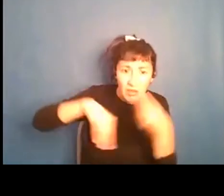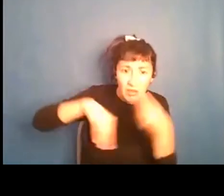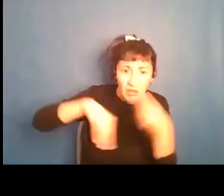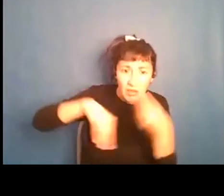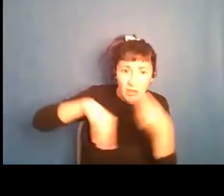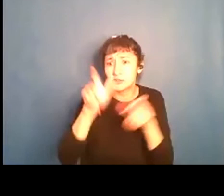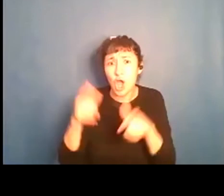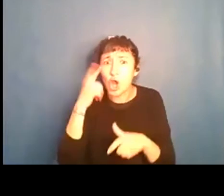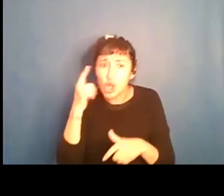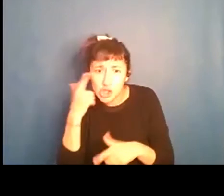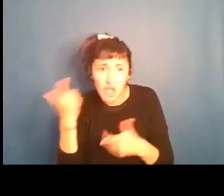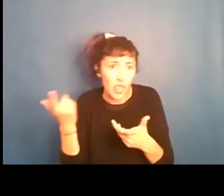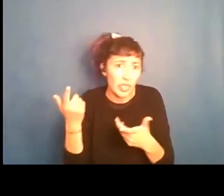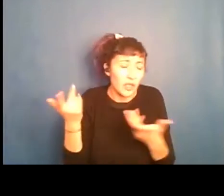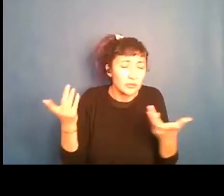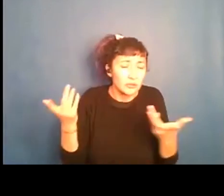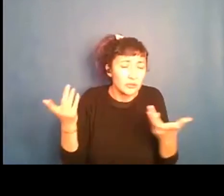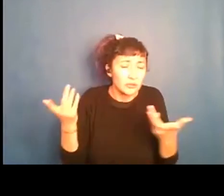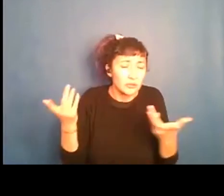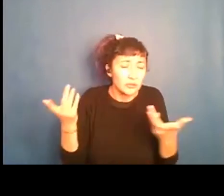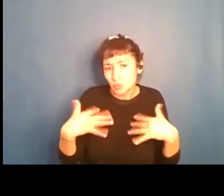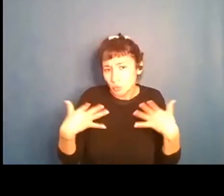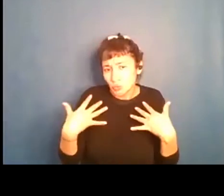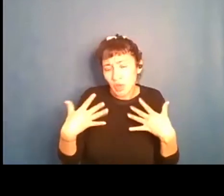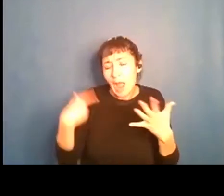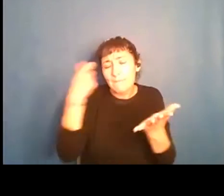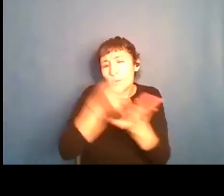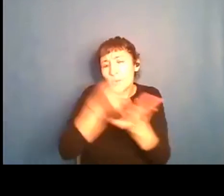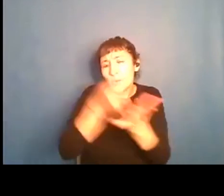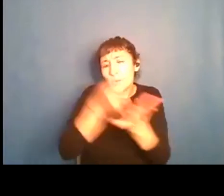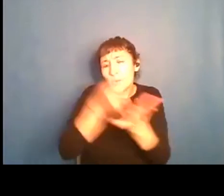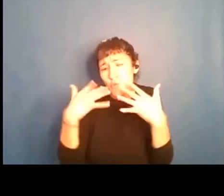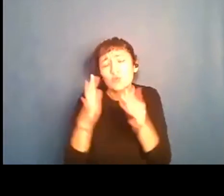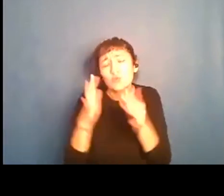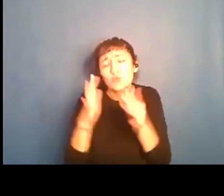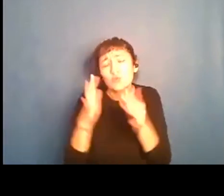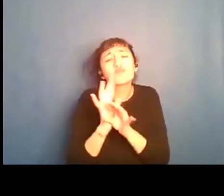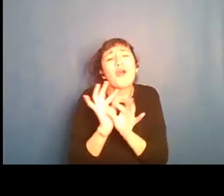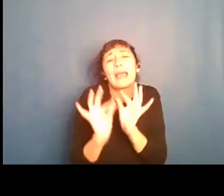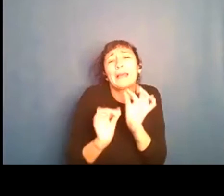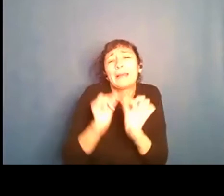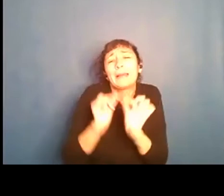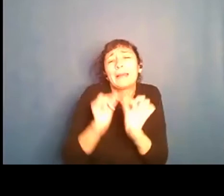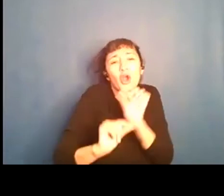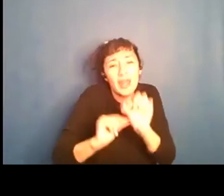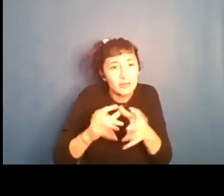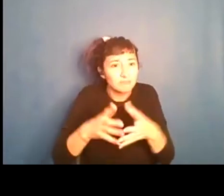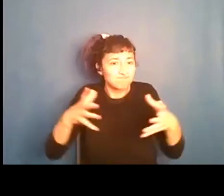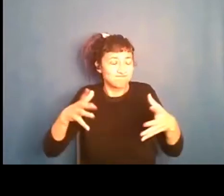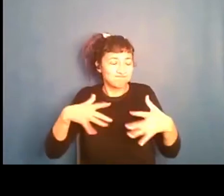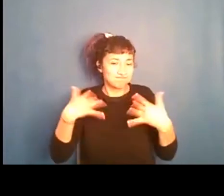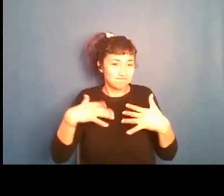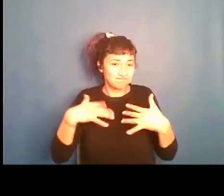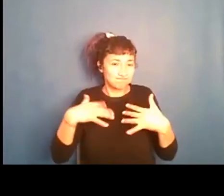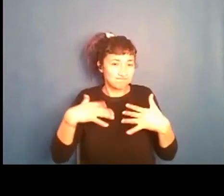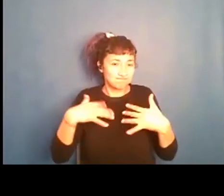de tu conocida, es un gran aporte de granito de arena, digo yo. Eso La es. idea sería llegar a